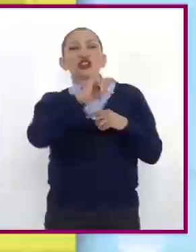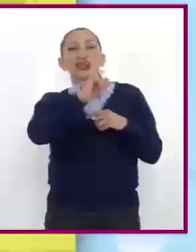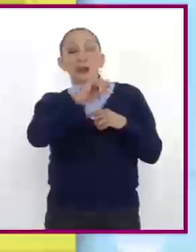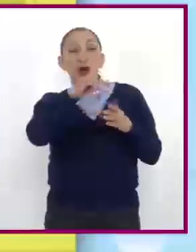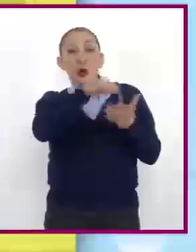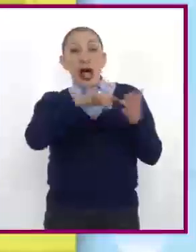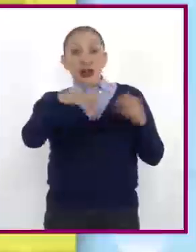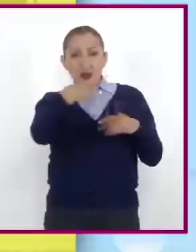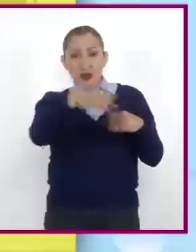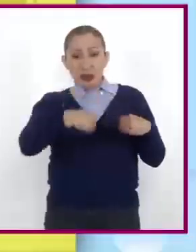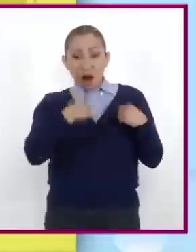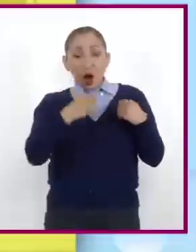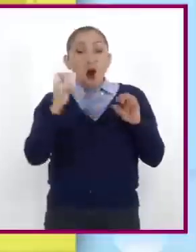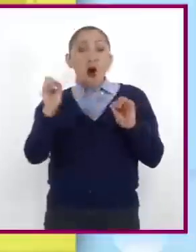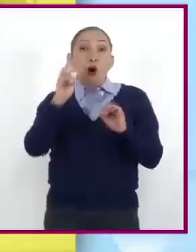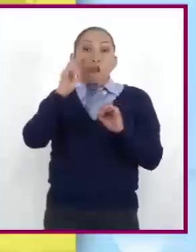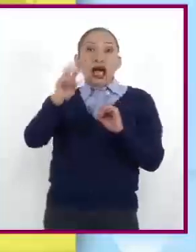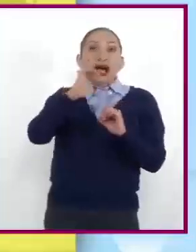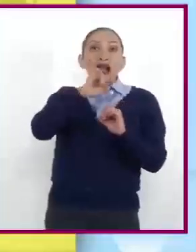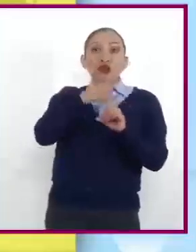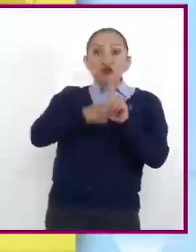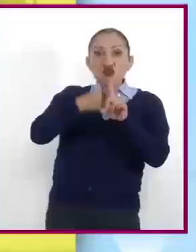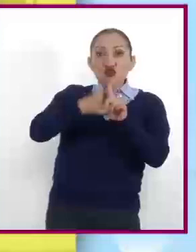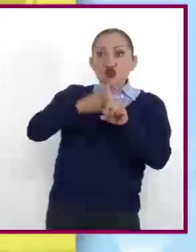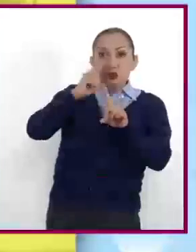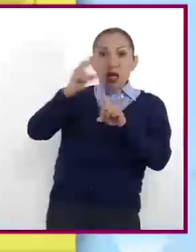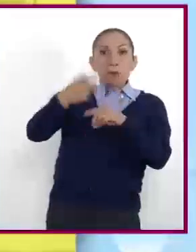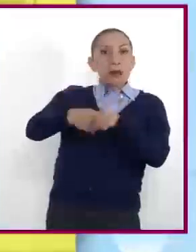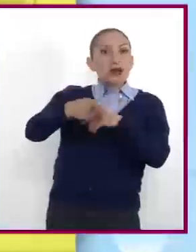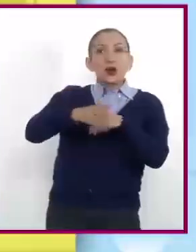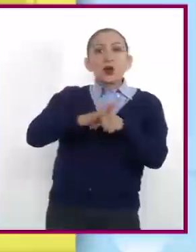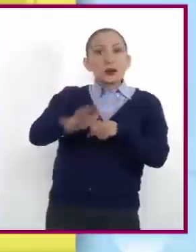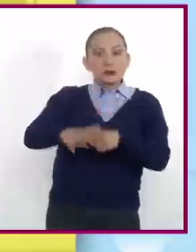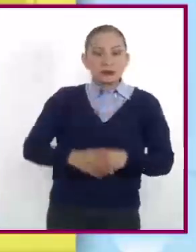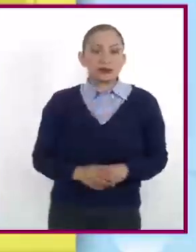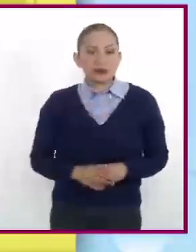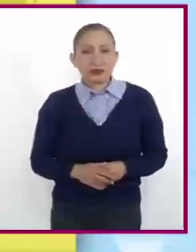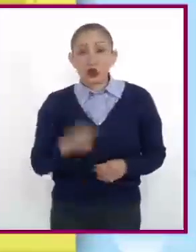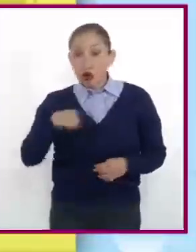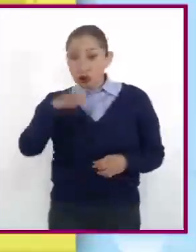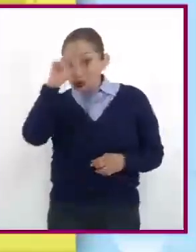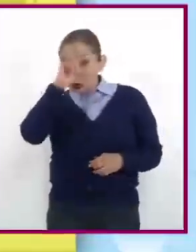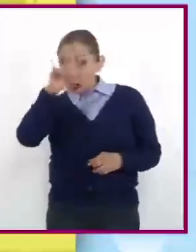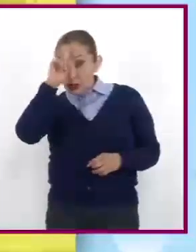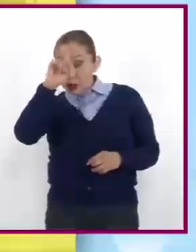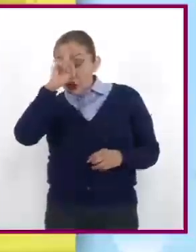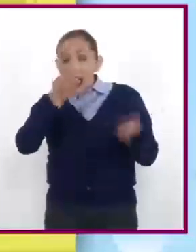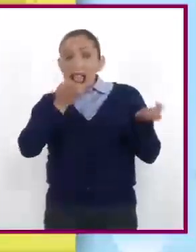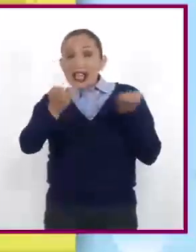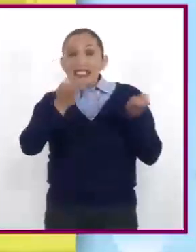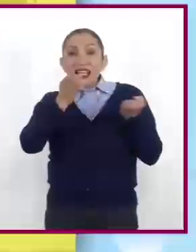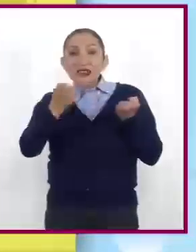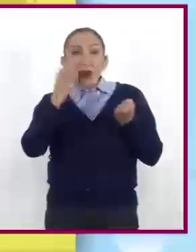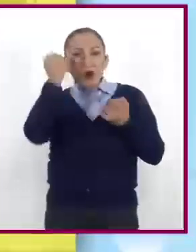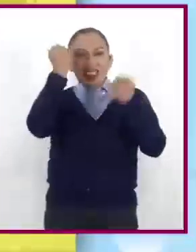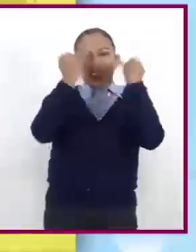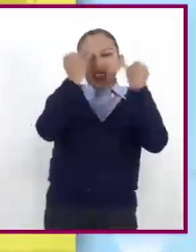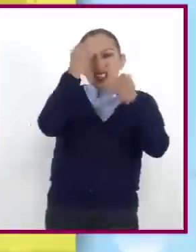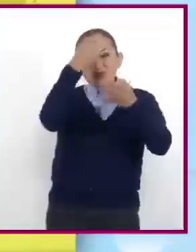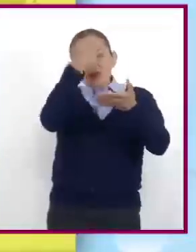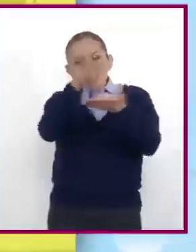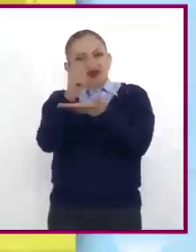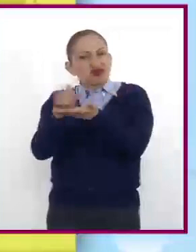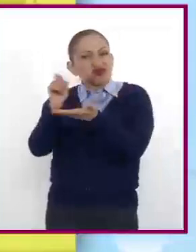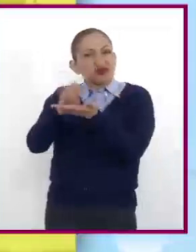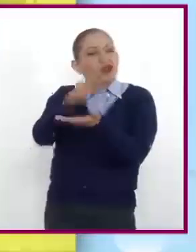los fenómenos naturales que el calentamiento ha propiciado. Les sugerimos realizar un ejercicio de lluvia de ideas,